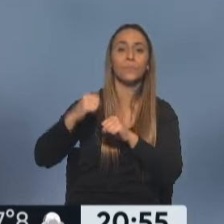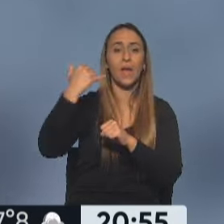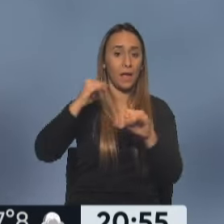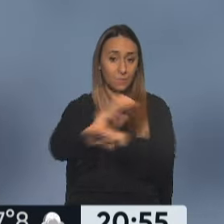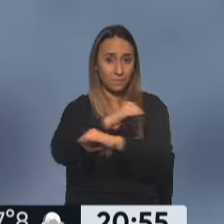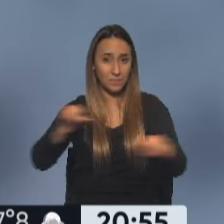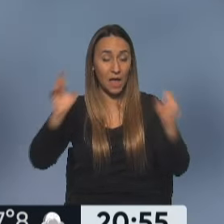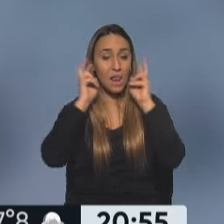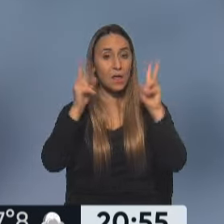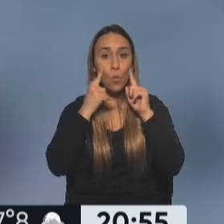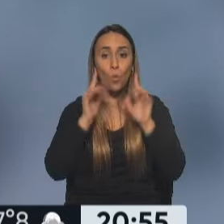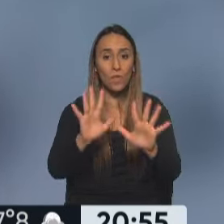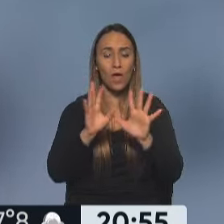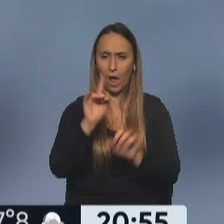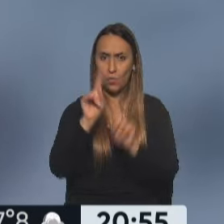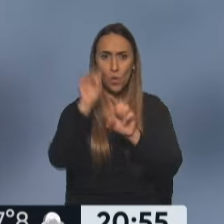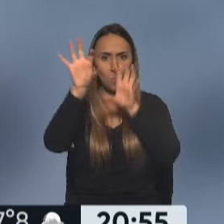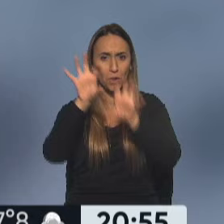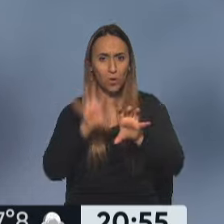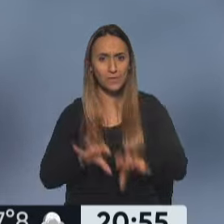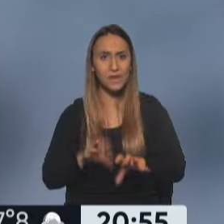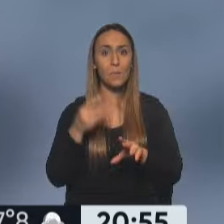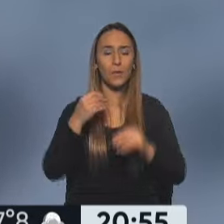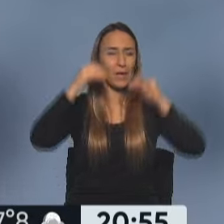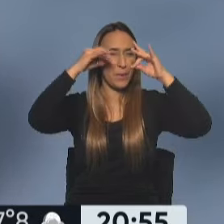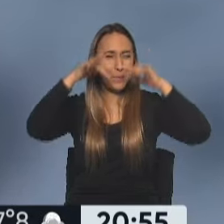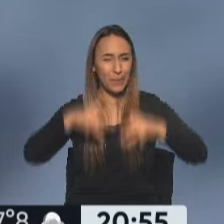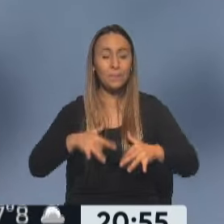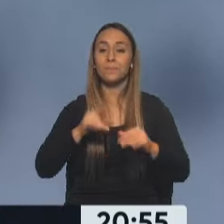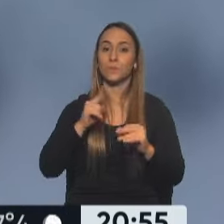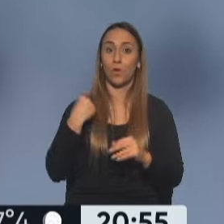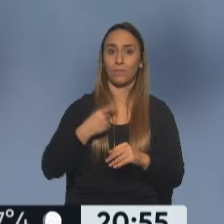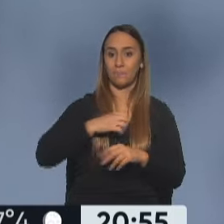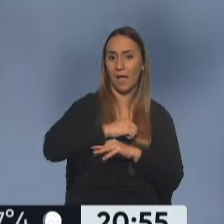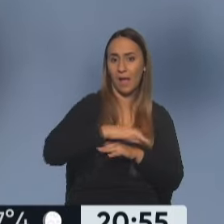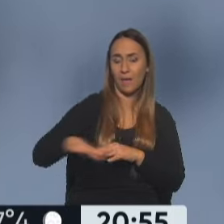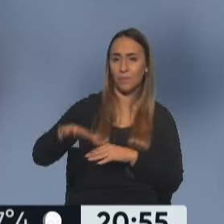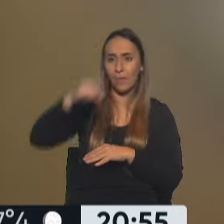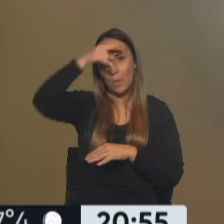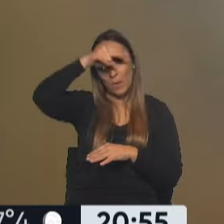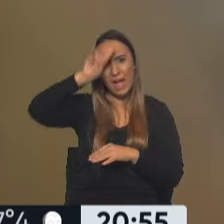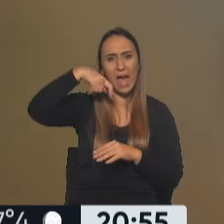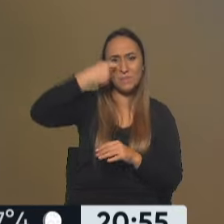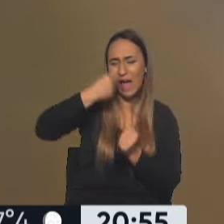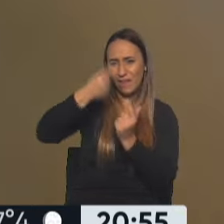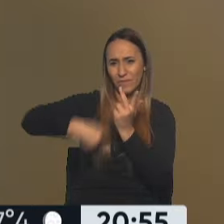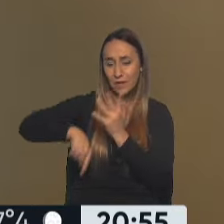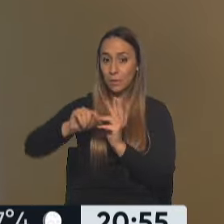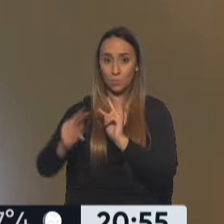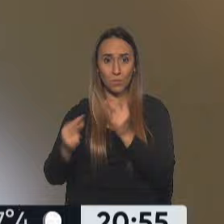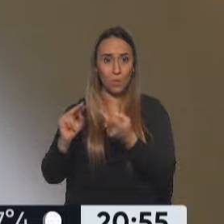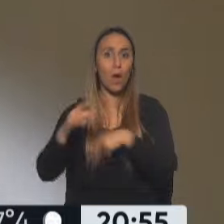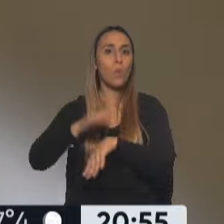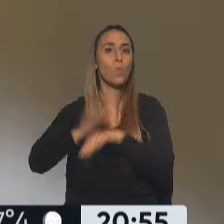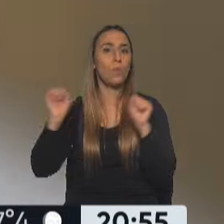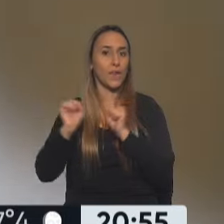fuertes vientos en varias provincias, lo que genera preocupación en el sector ganadero por la muerte de decenas de animales. En Bariloche,